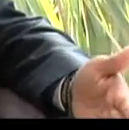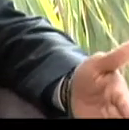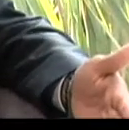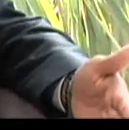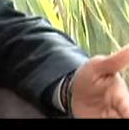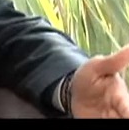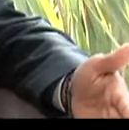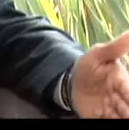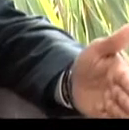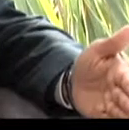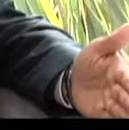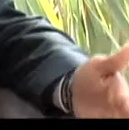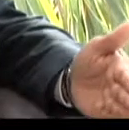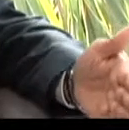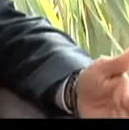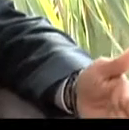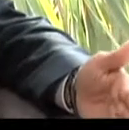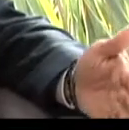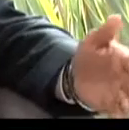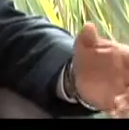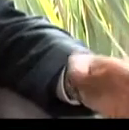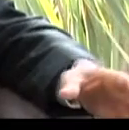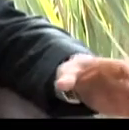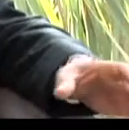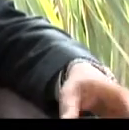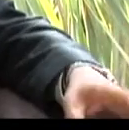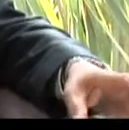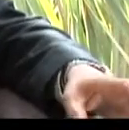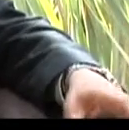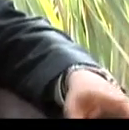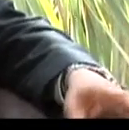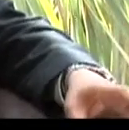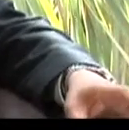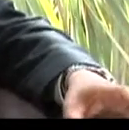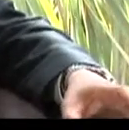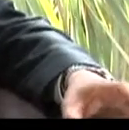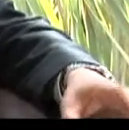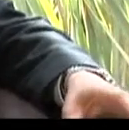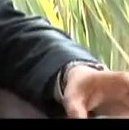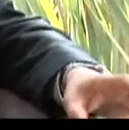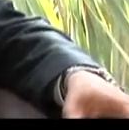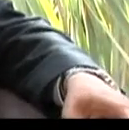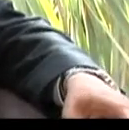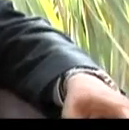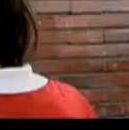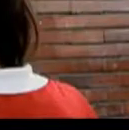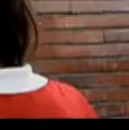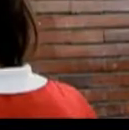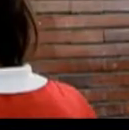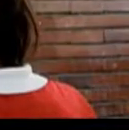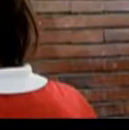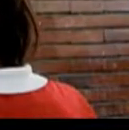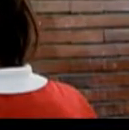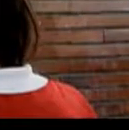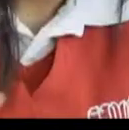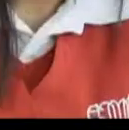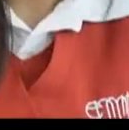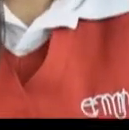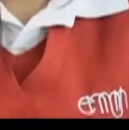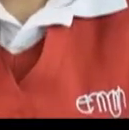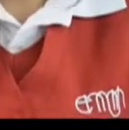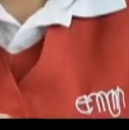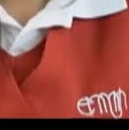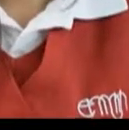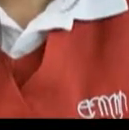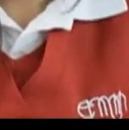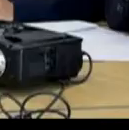hacer énfasis en materias optativas según las necesidades y características de la región o del estado. Detalló que los maestros